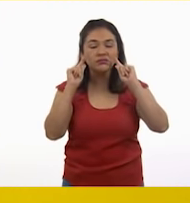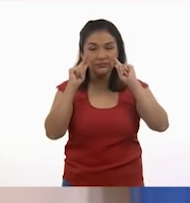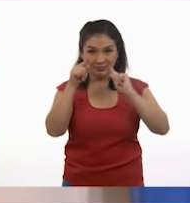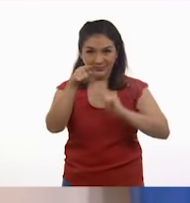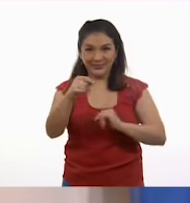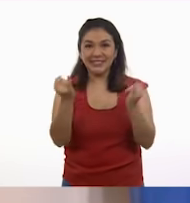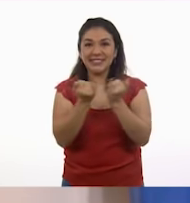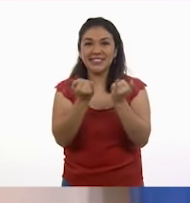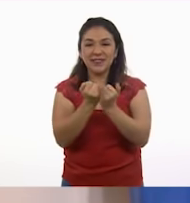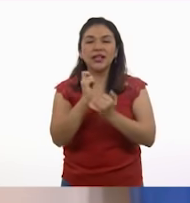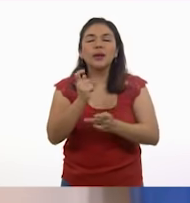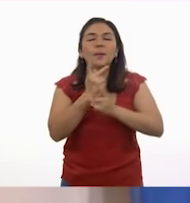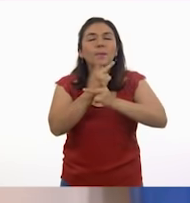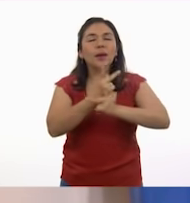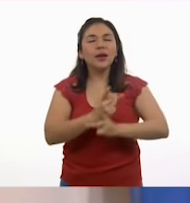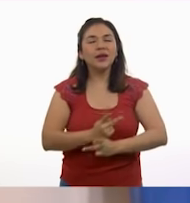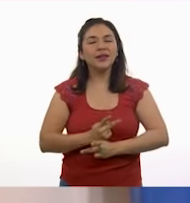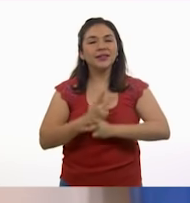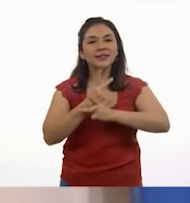paciencia